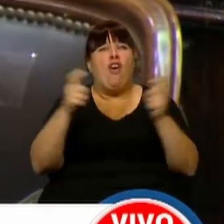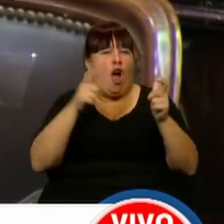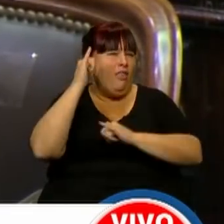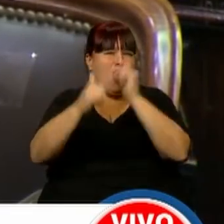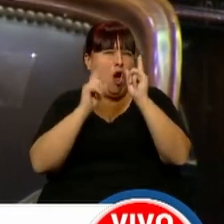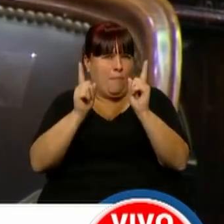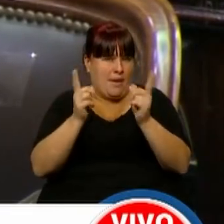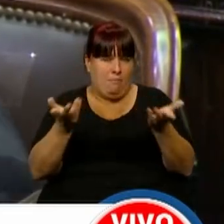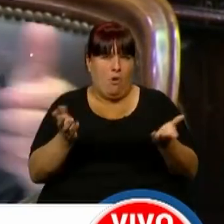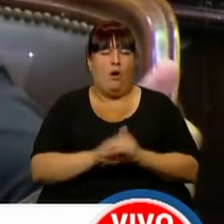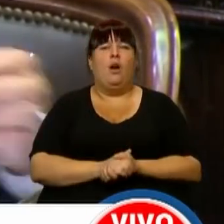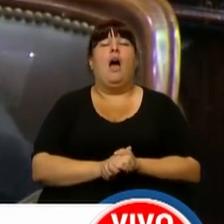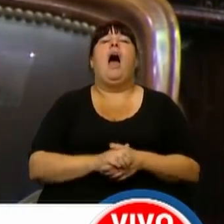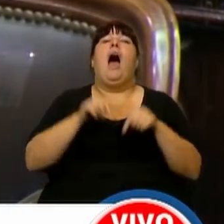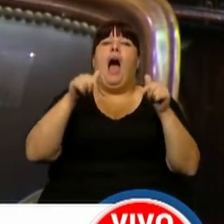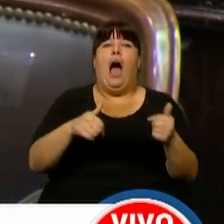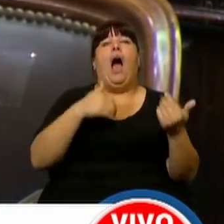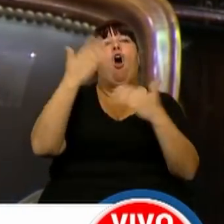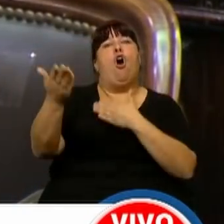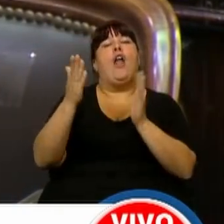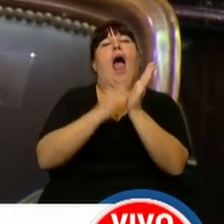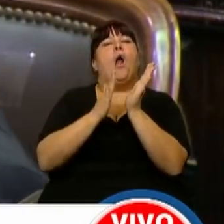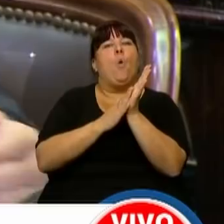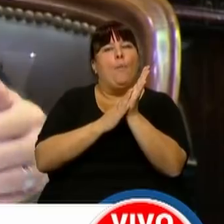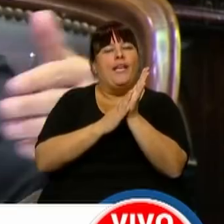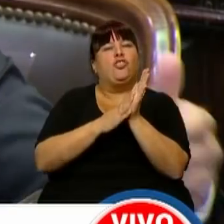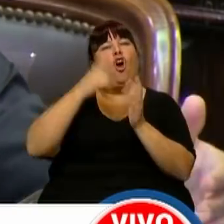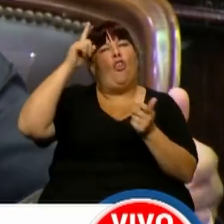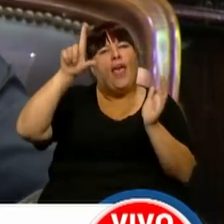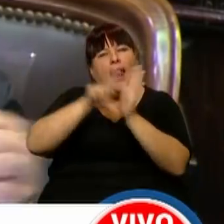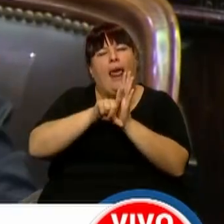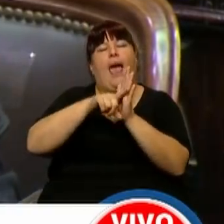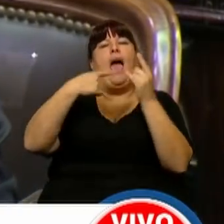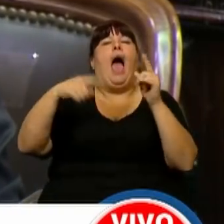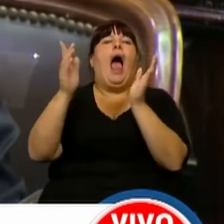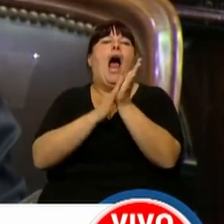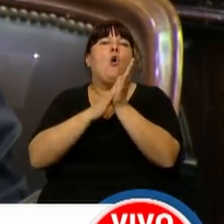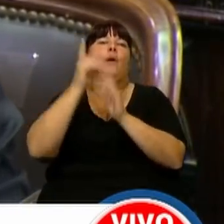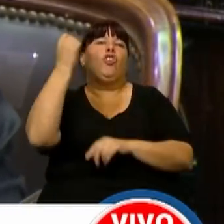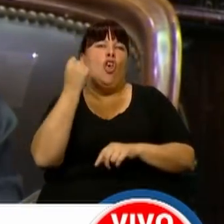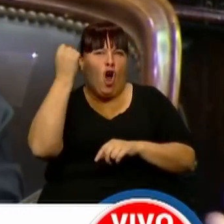comisión, señor presidente. Ahora vamos a pasar a algunos argumentos jurídicos y algunos argumentos más